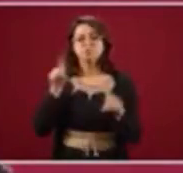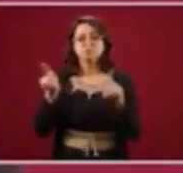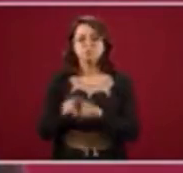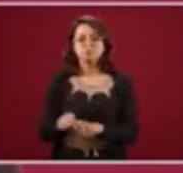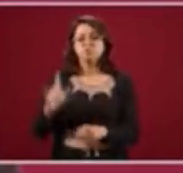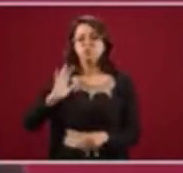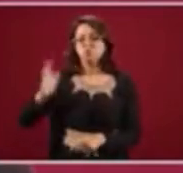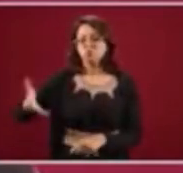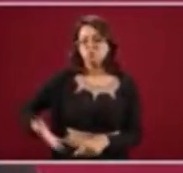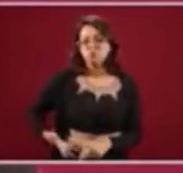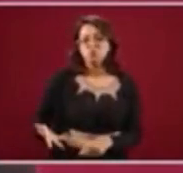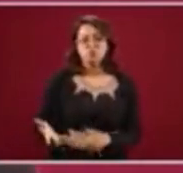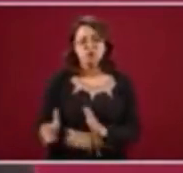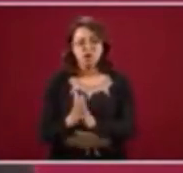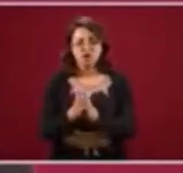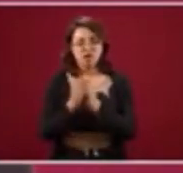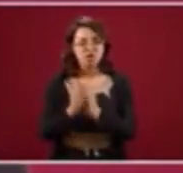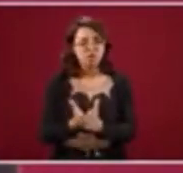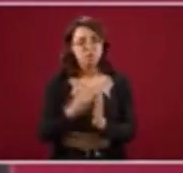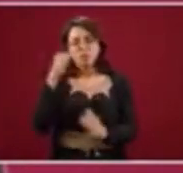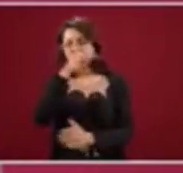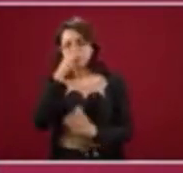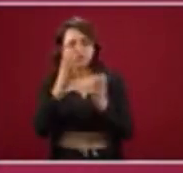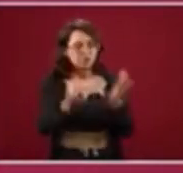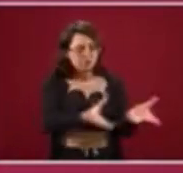empezamos a recibir los libros